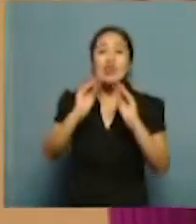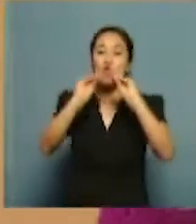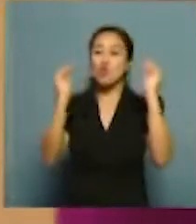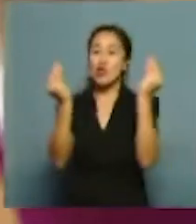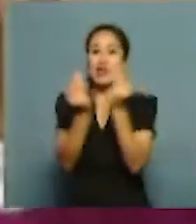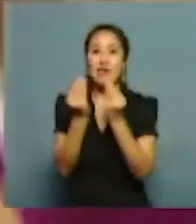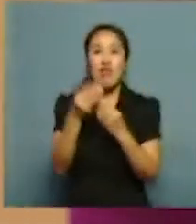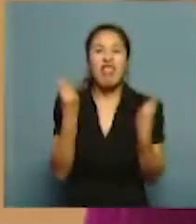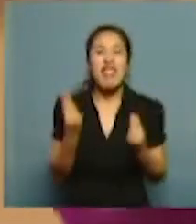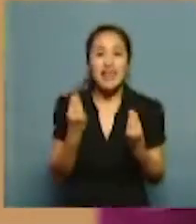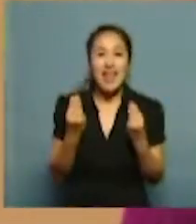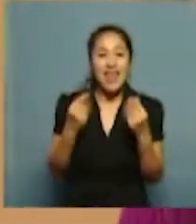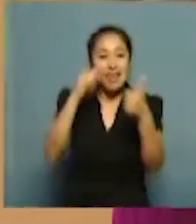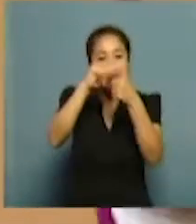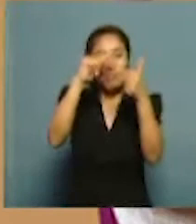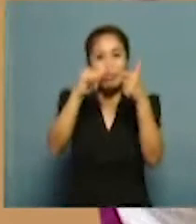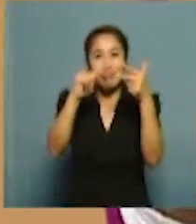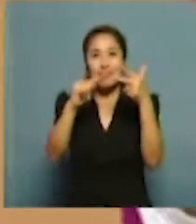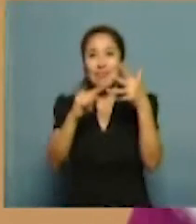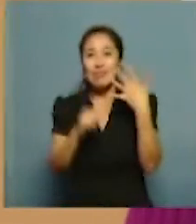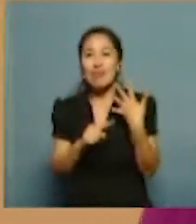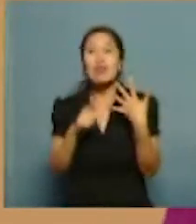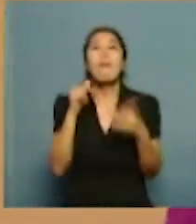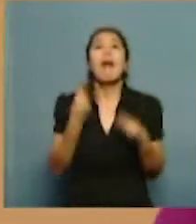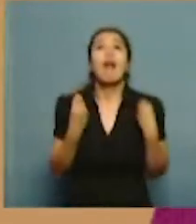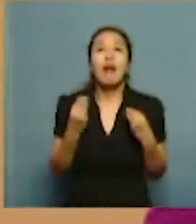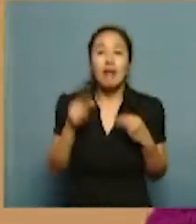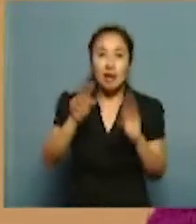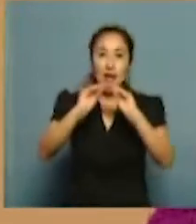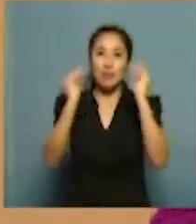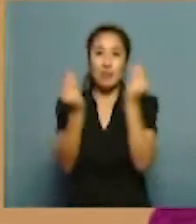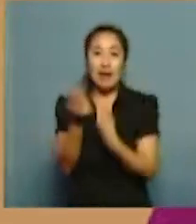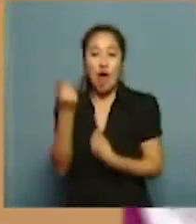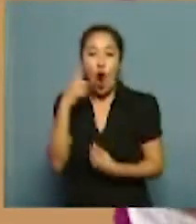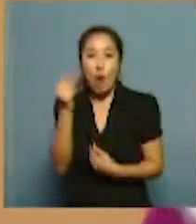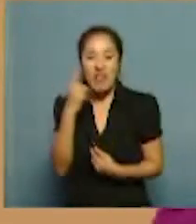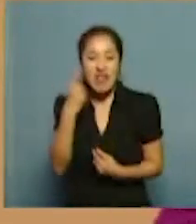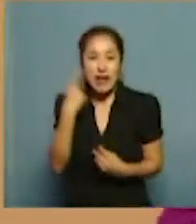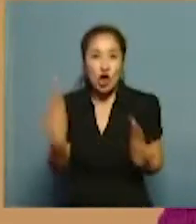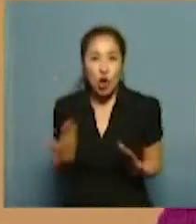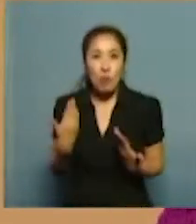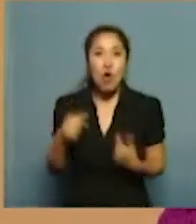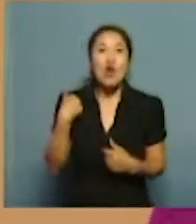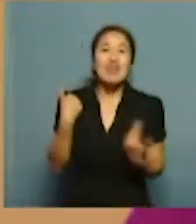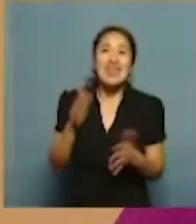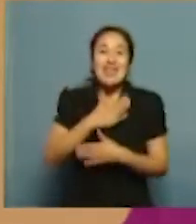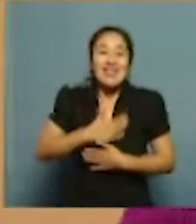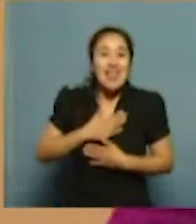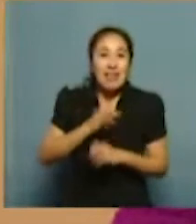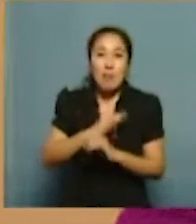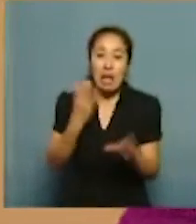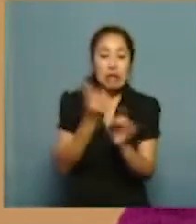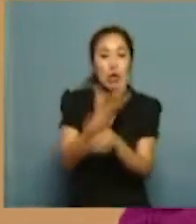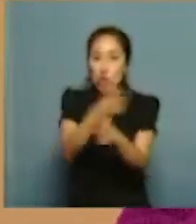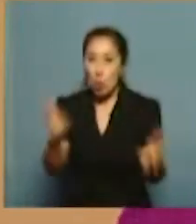de una serie de un producto social que tiene que ver como el hombre vive y entonces es más vulnerable si no hay